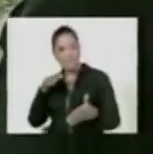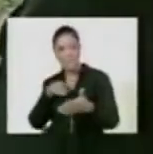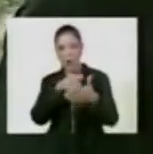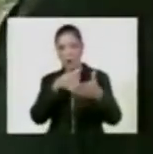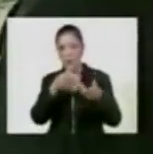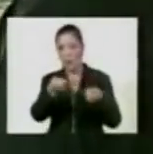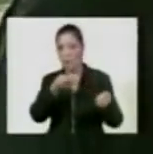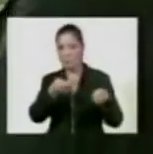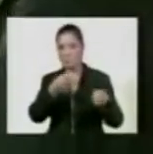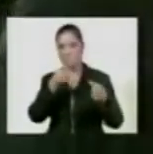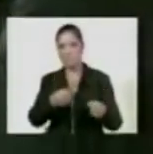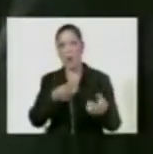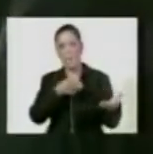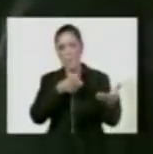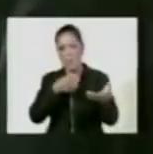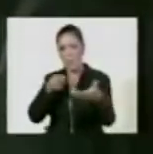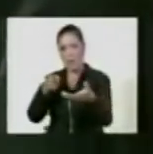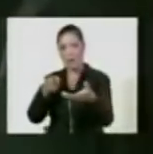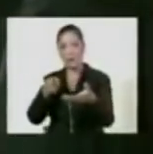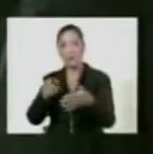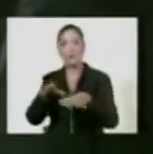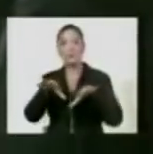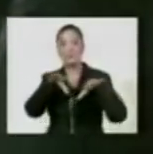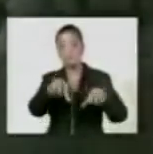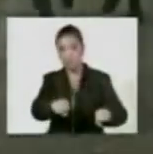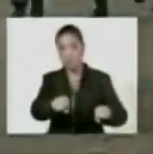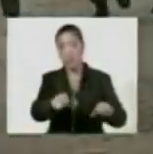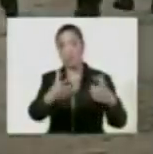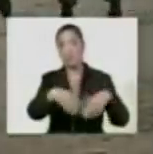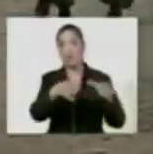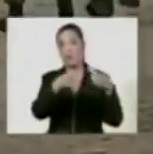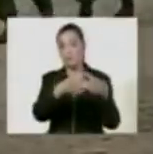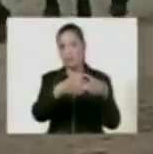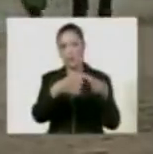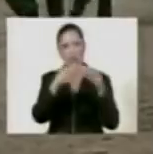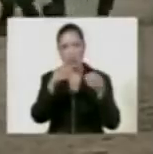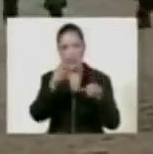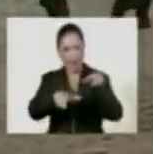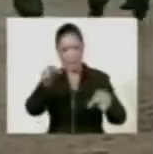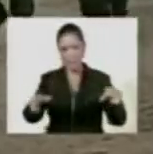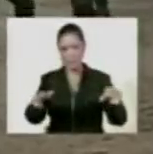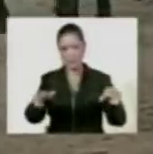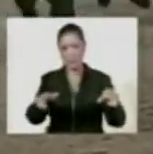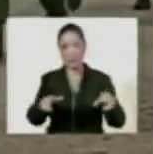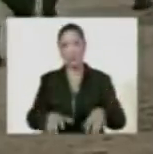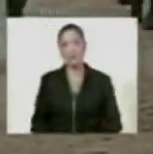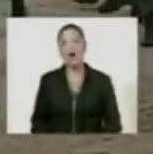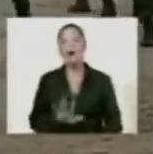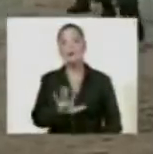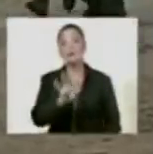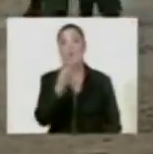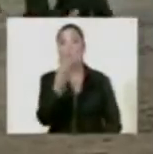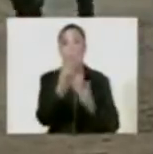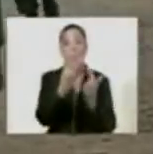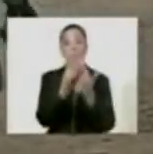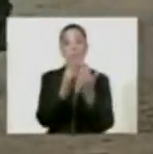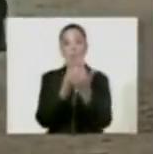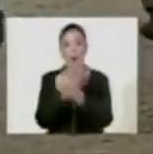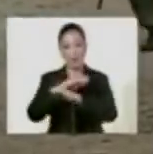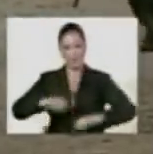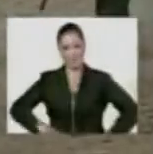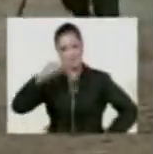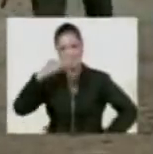maniobra, poder de fuego y desembarco y embarco de tropas de infantería. De esta manera, los cuatro componentes de la Fuerza